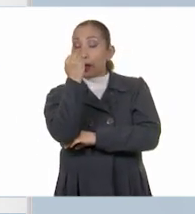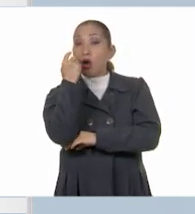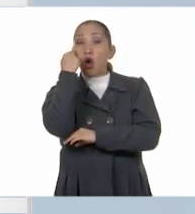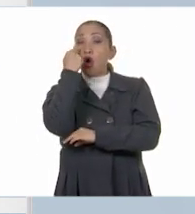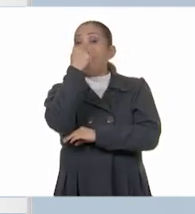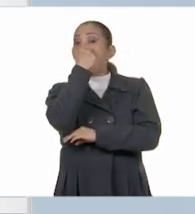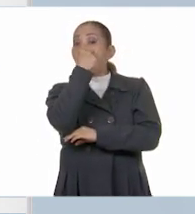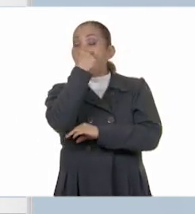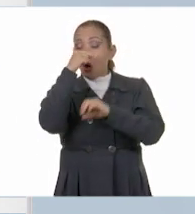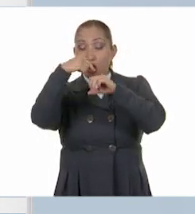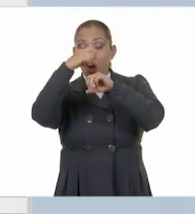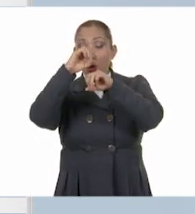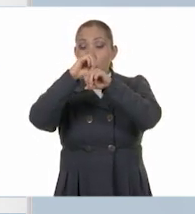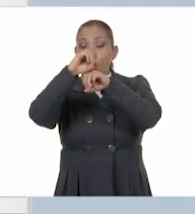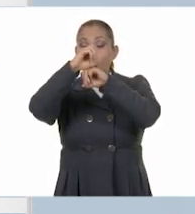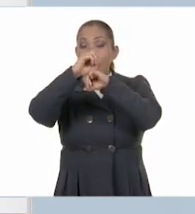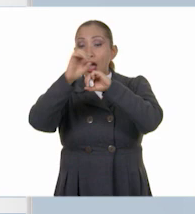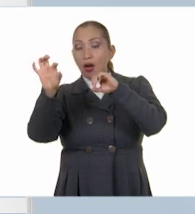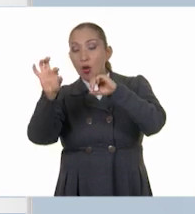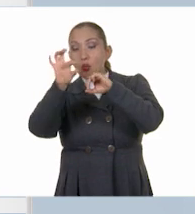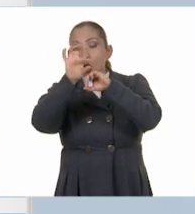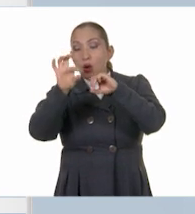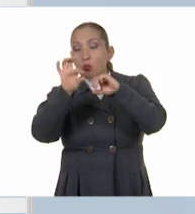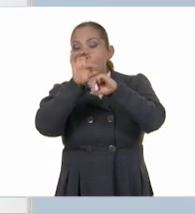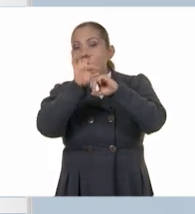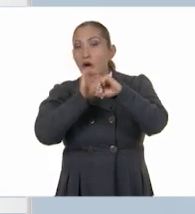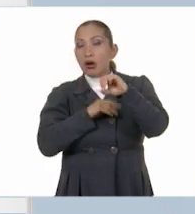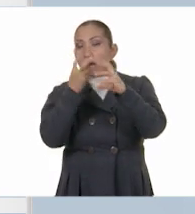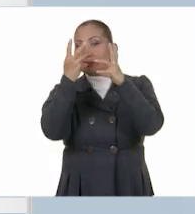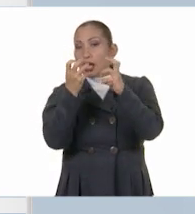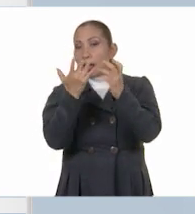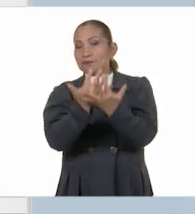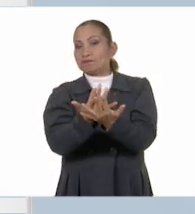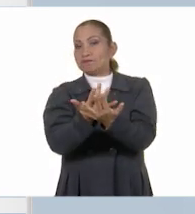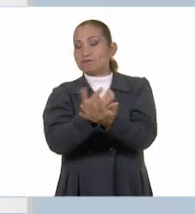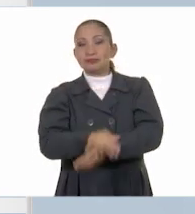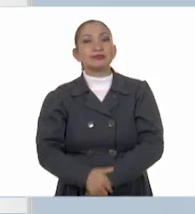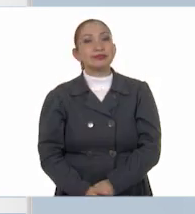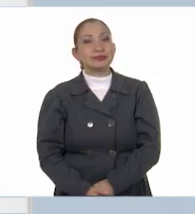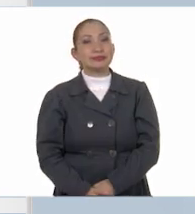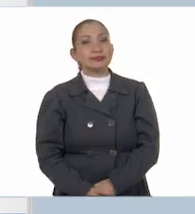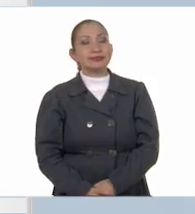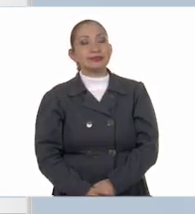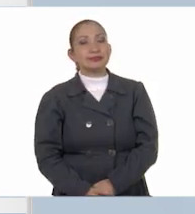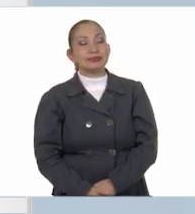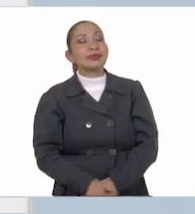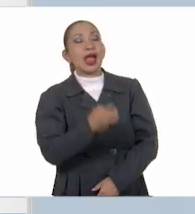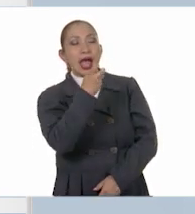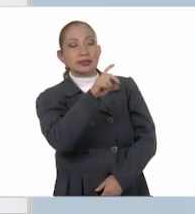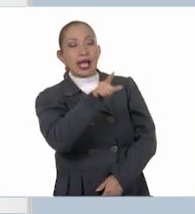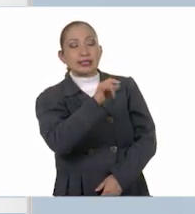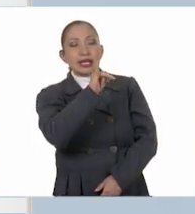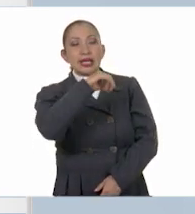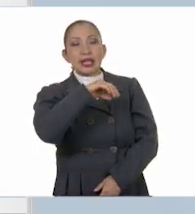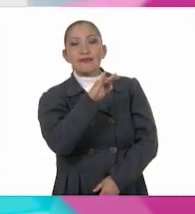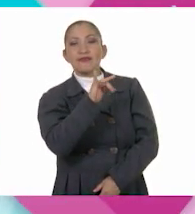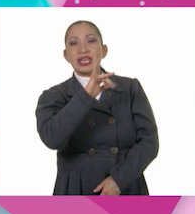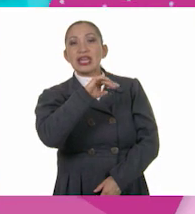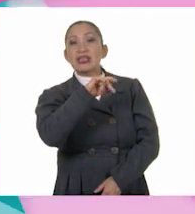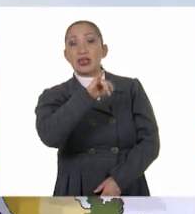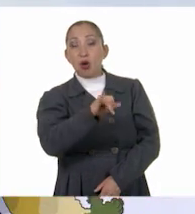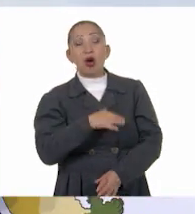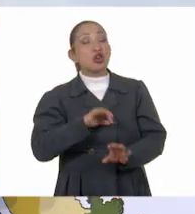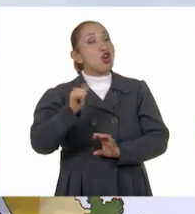los ojos en las bolas de unicel y dejar secar. Muy bien. Esas son en infinitivo. Y